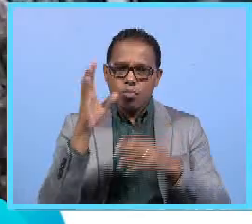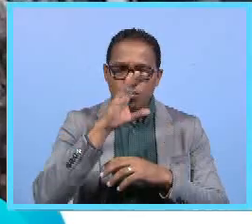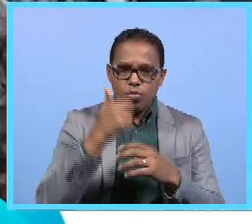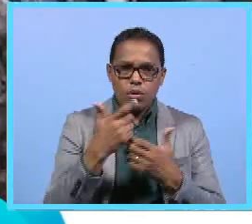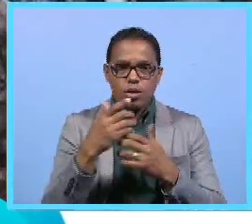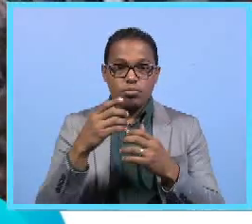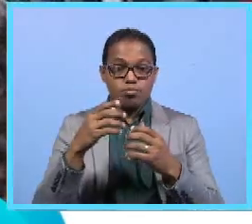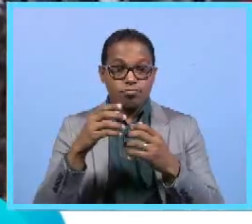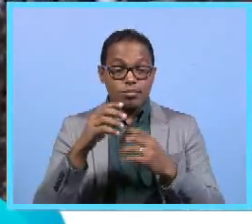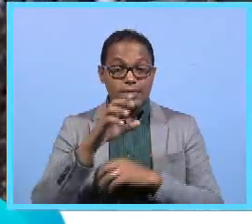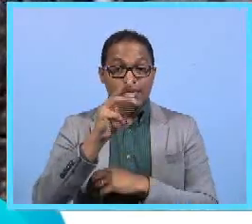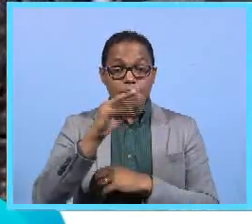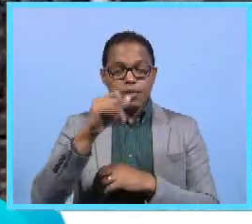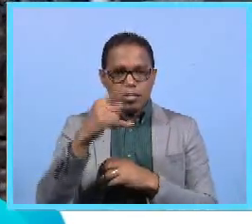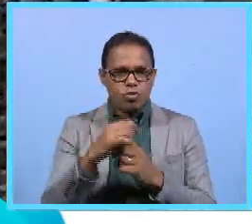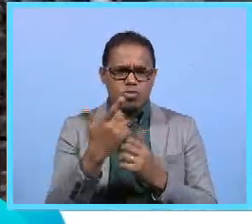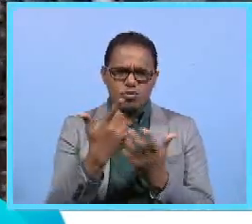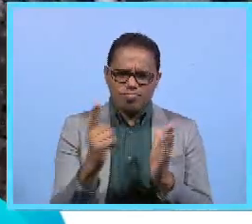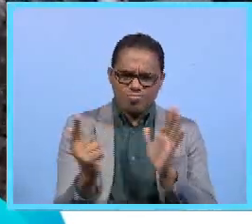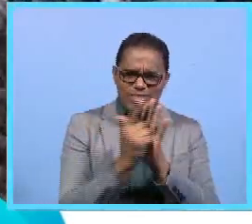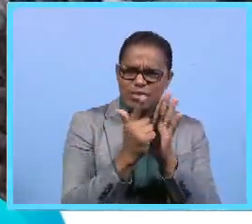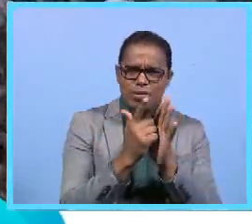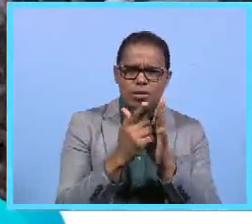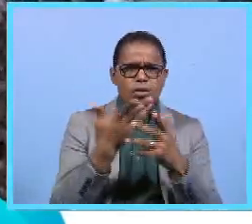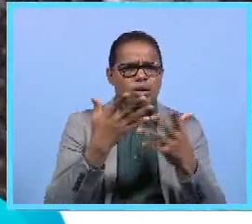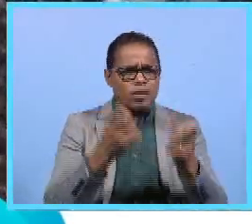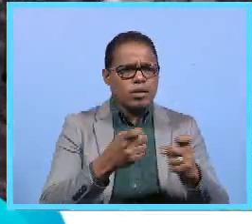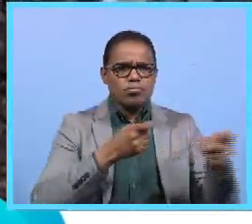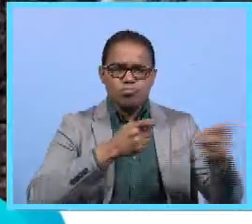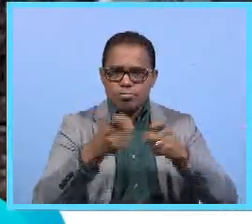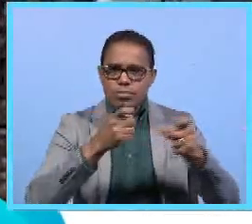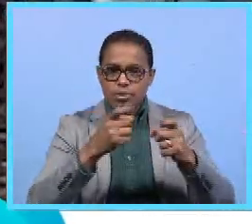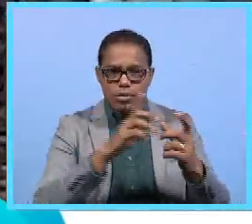flujo migratorio un tanto irregular hacia el territorio nacional